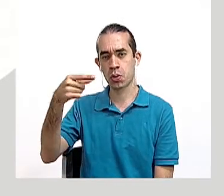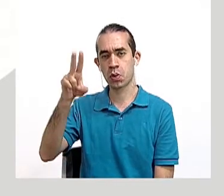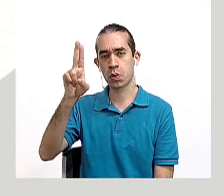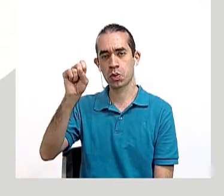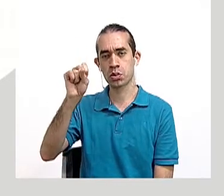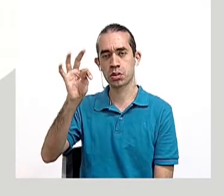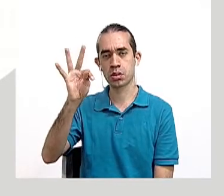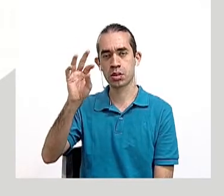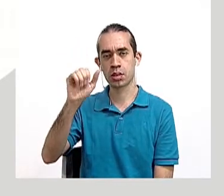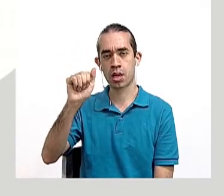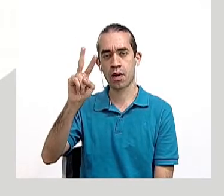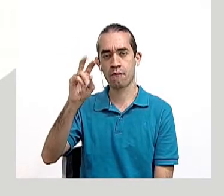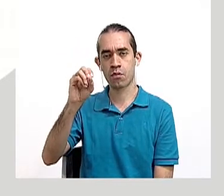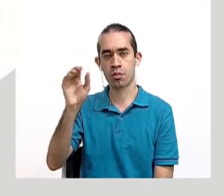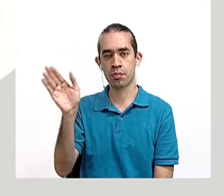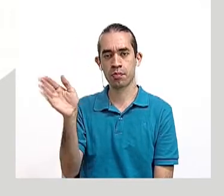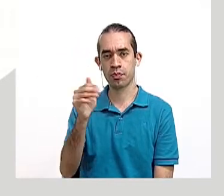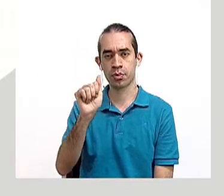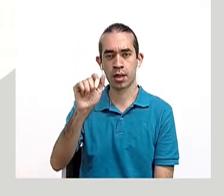Bécquer. Sí,